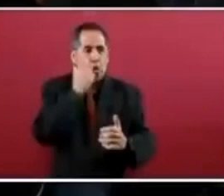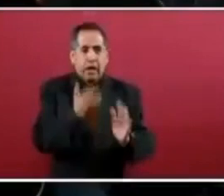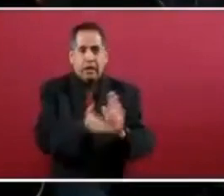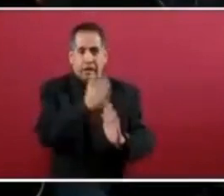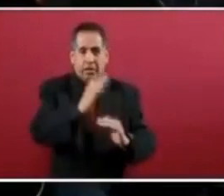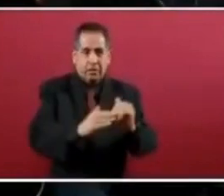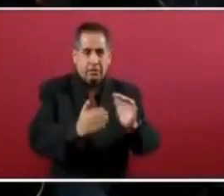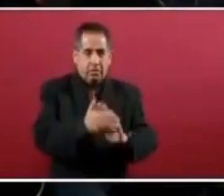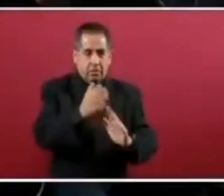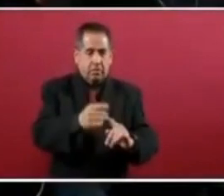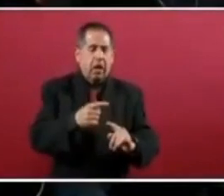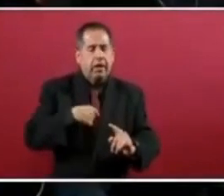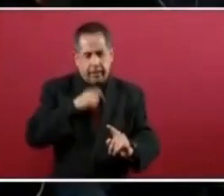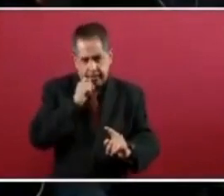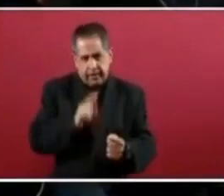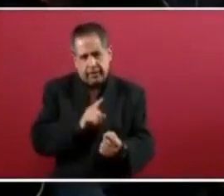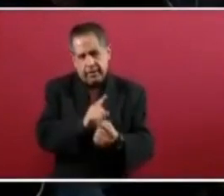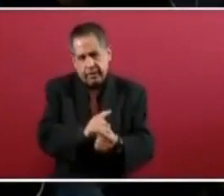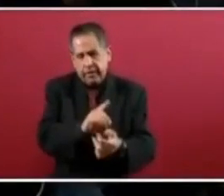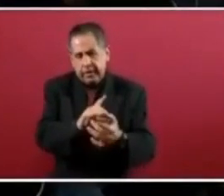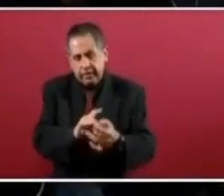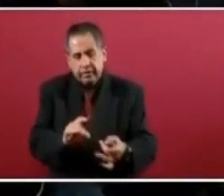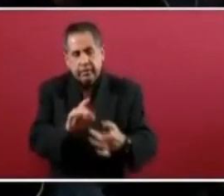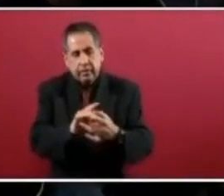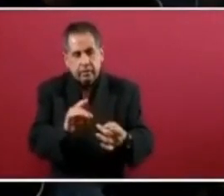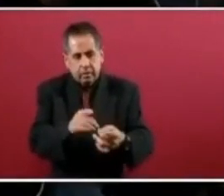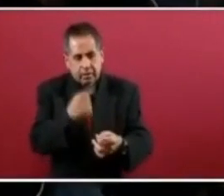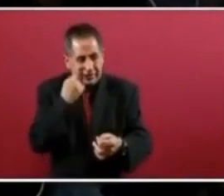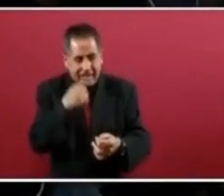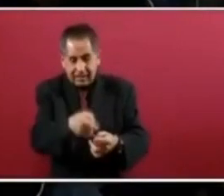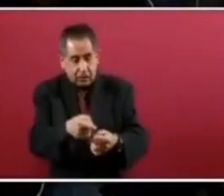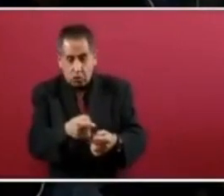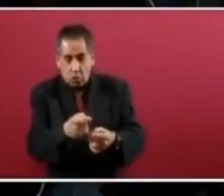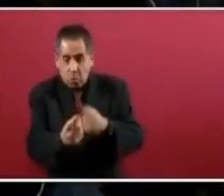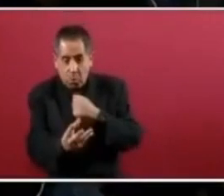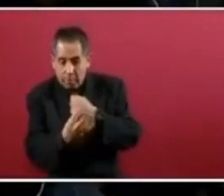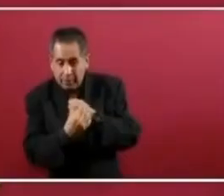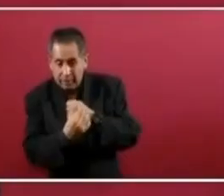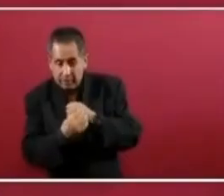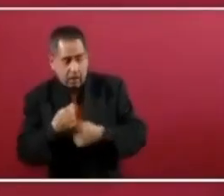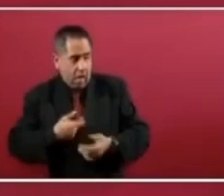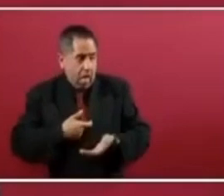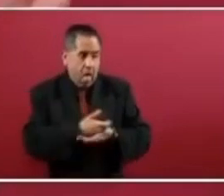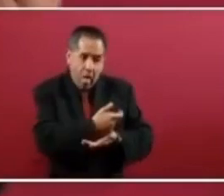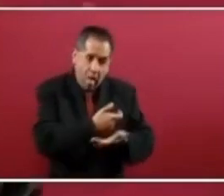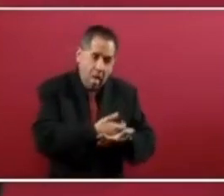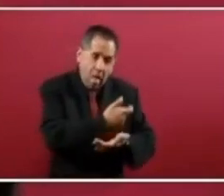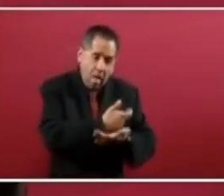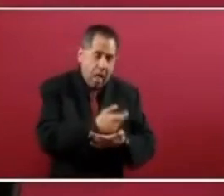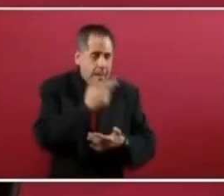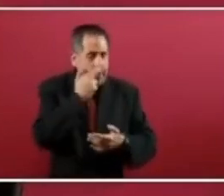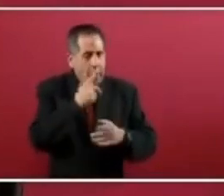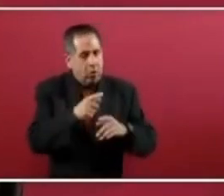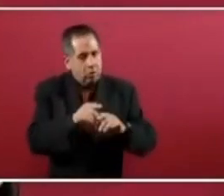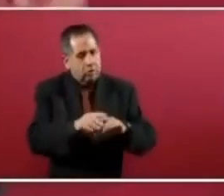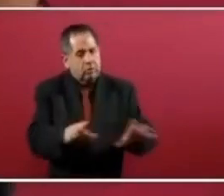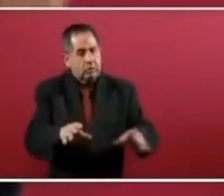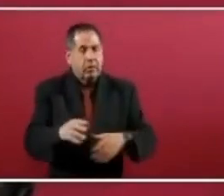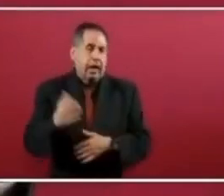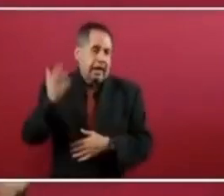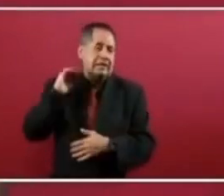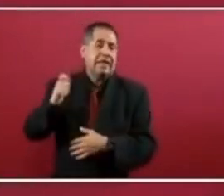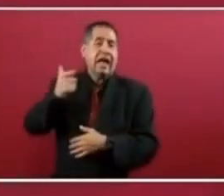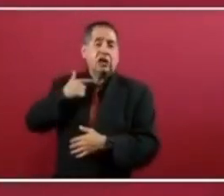estas obras, explicarles lo que nos está costando, lo que debió haber hecho el